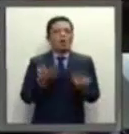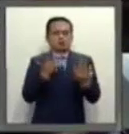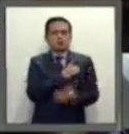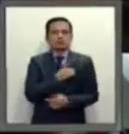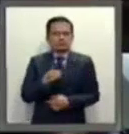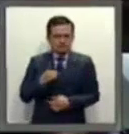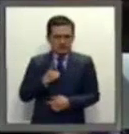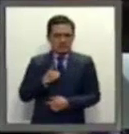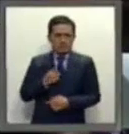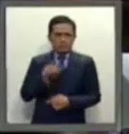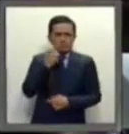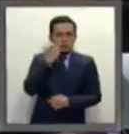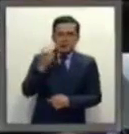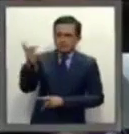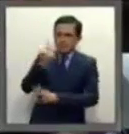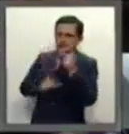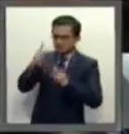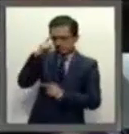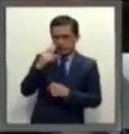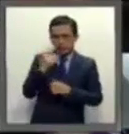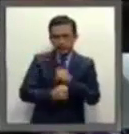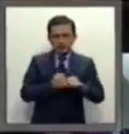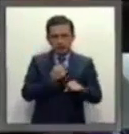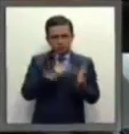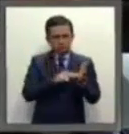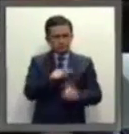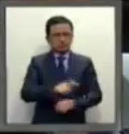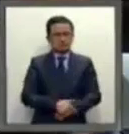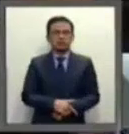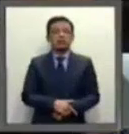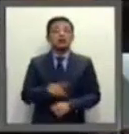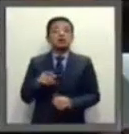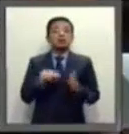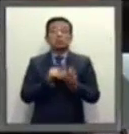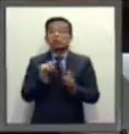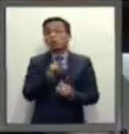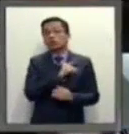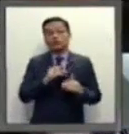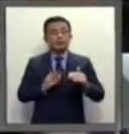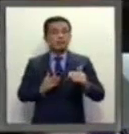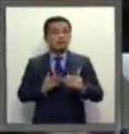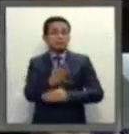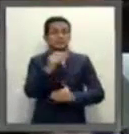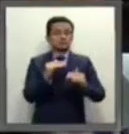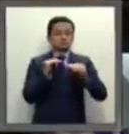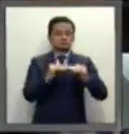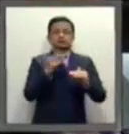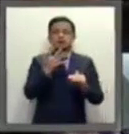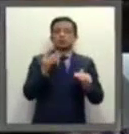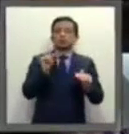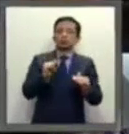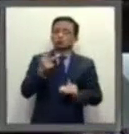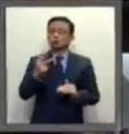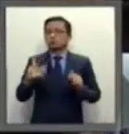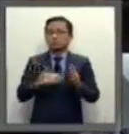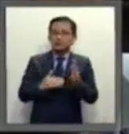contratar para 2017? Se encubre en señalar que no debe rebasar el monto de 5.8 mil millones